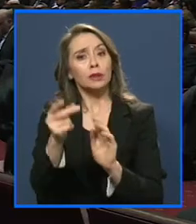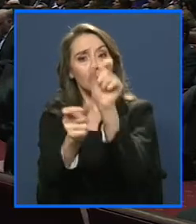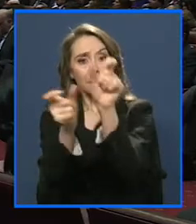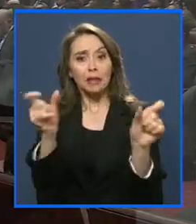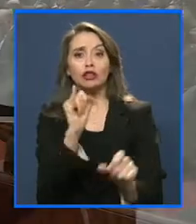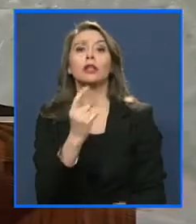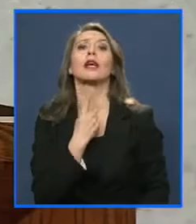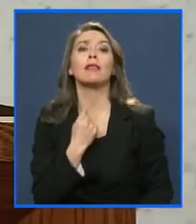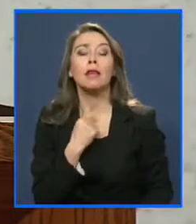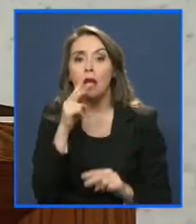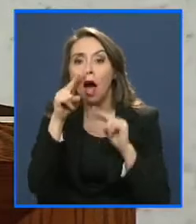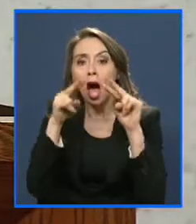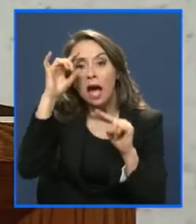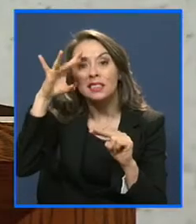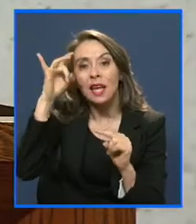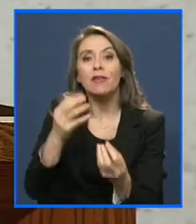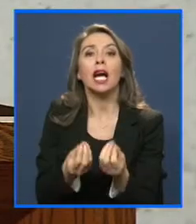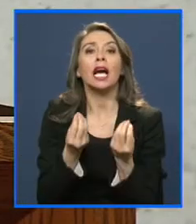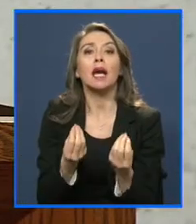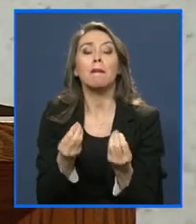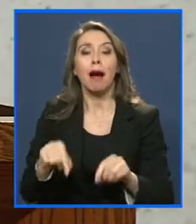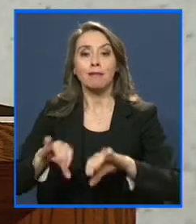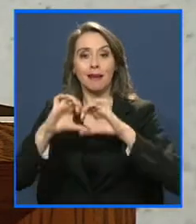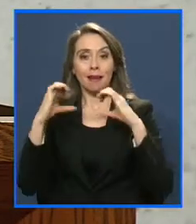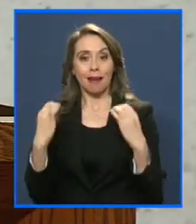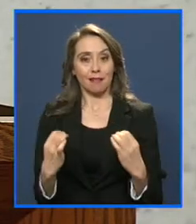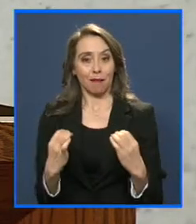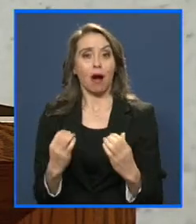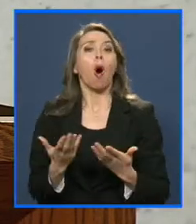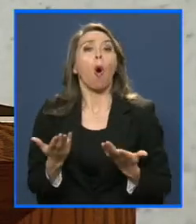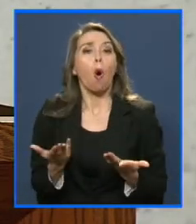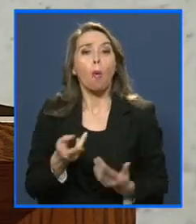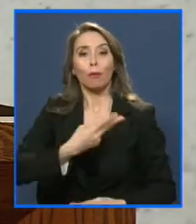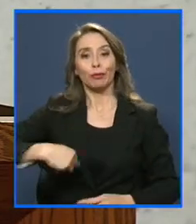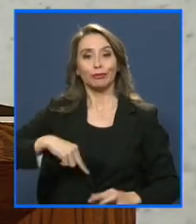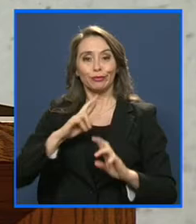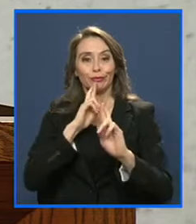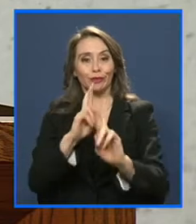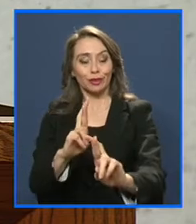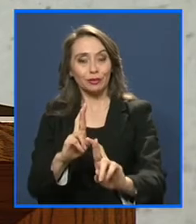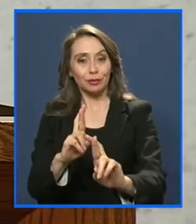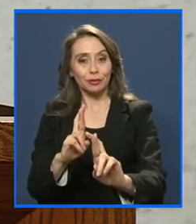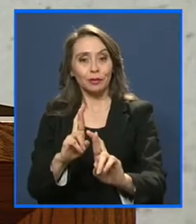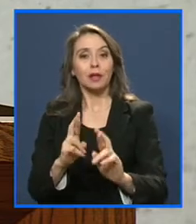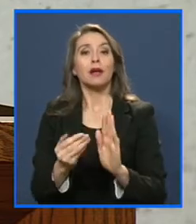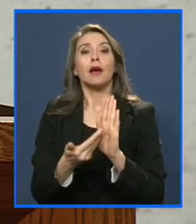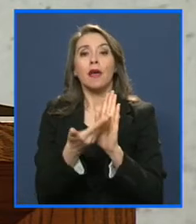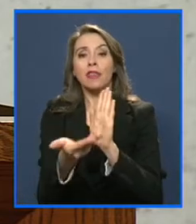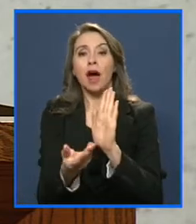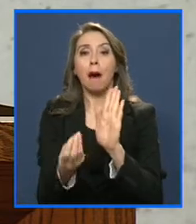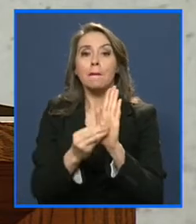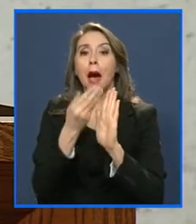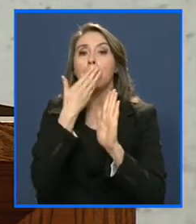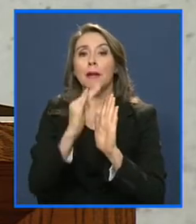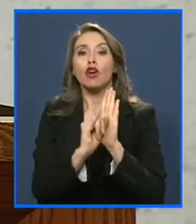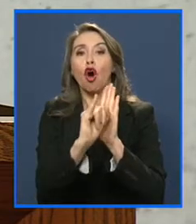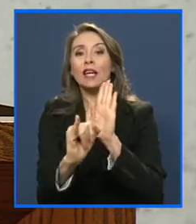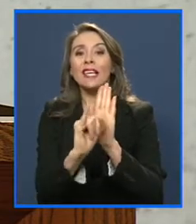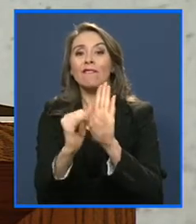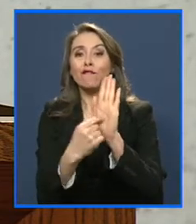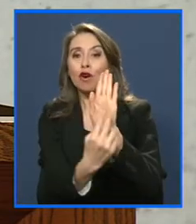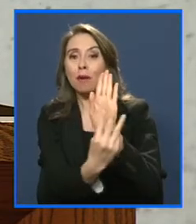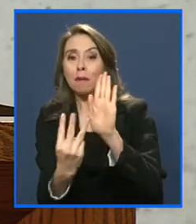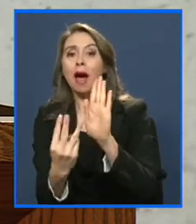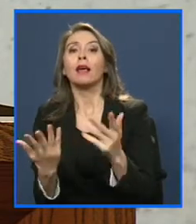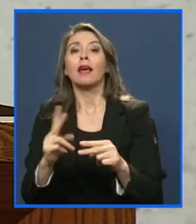por interiorizarse de lo que está sucediendo en la cámara y como respondemos entregando más y mejor información de lo que sucede en el